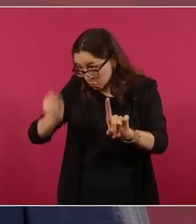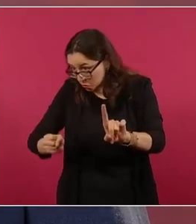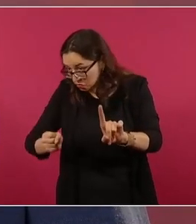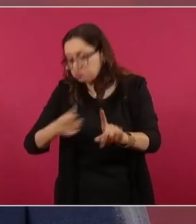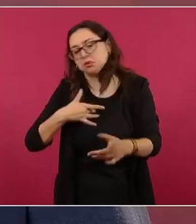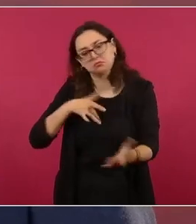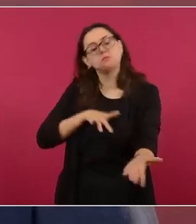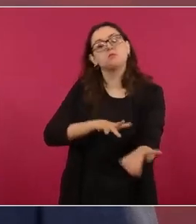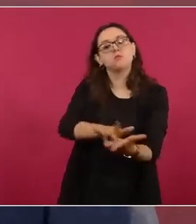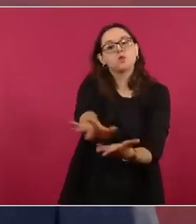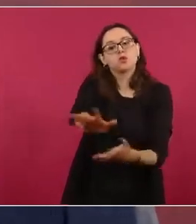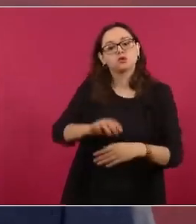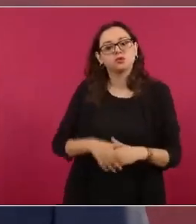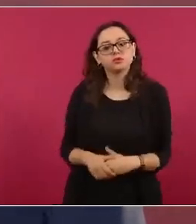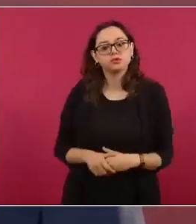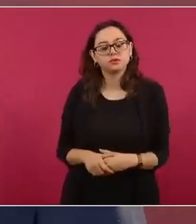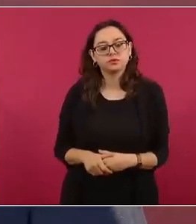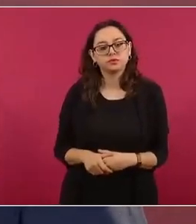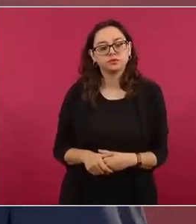y